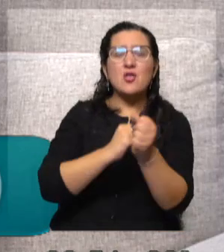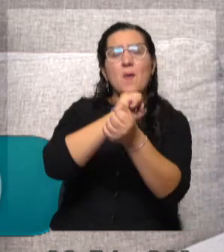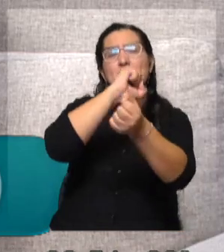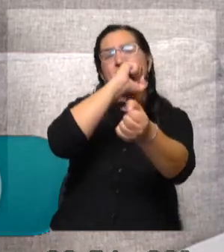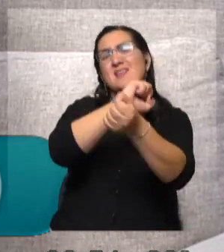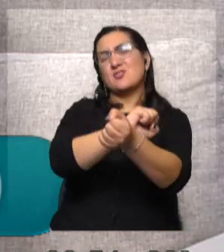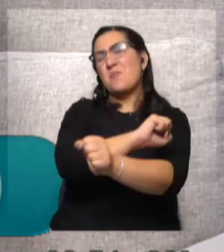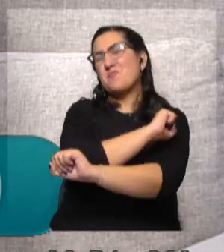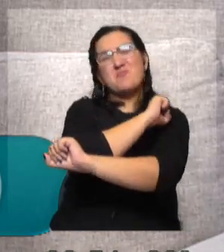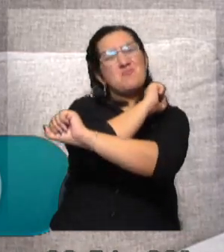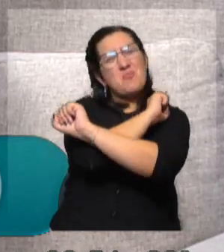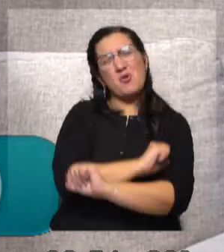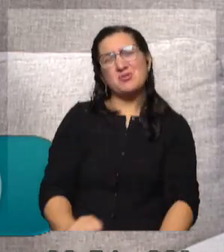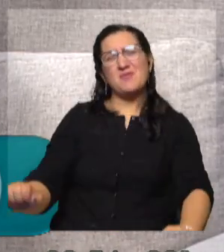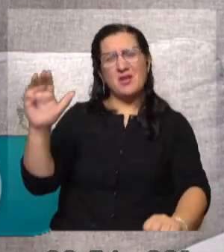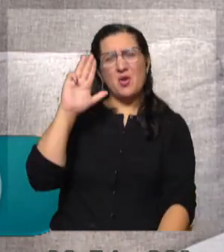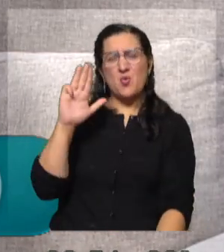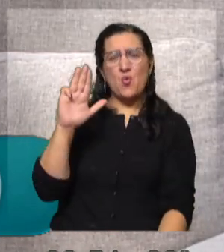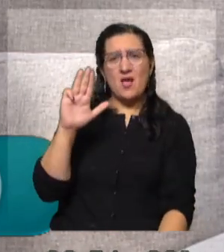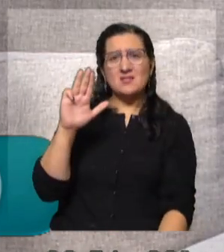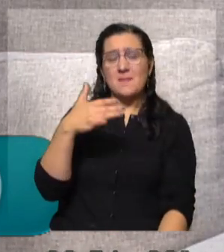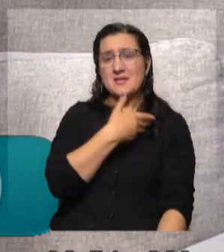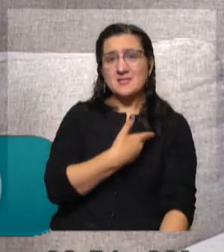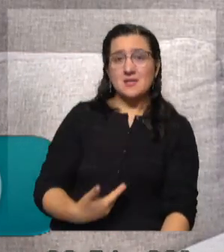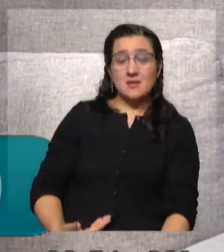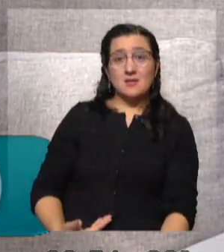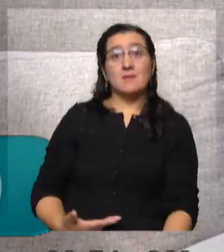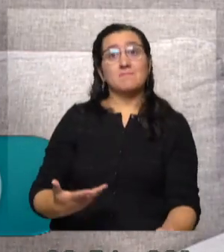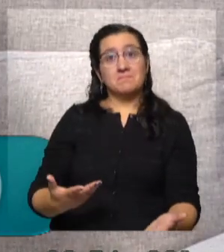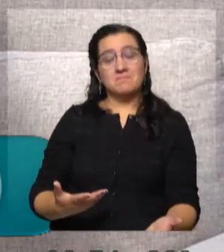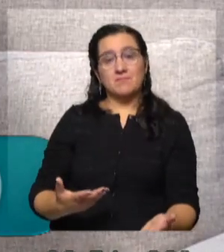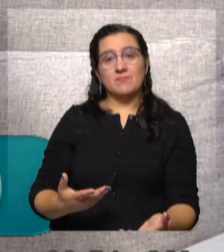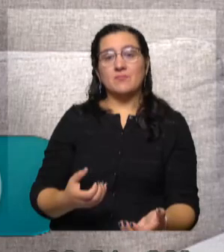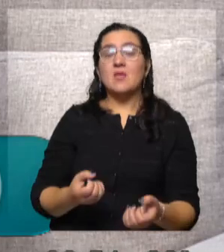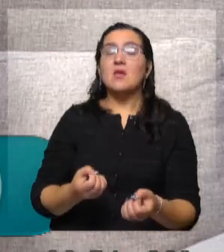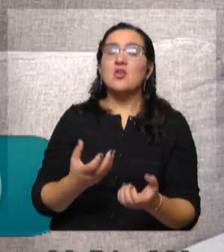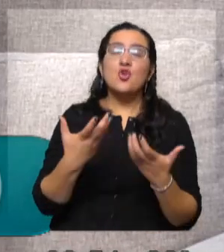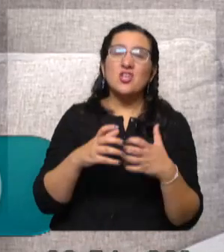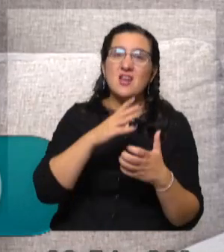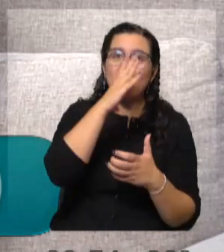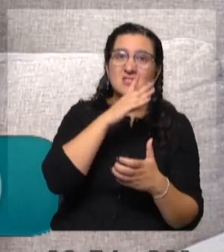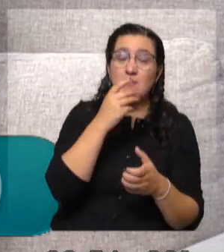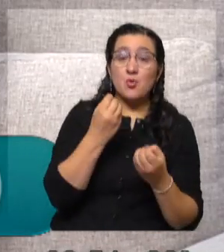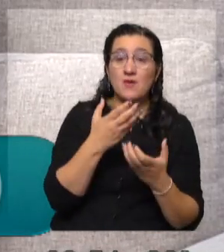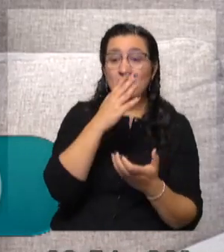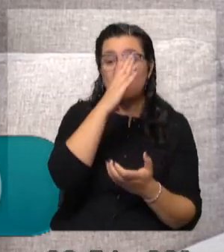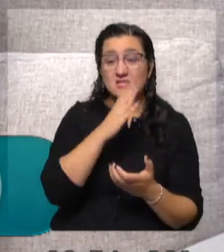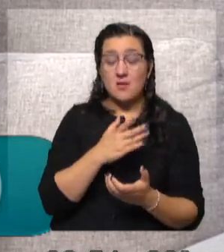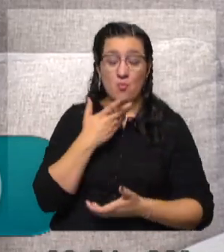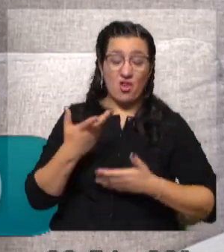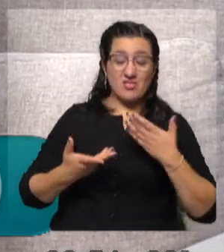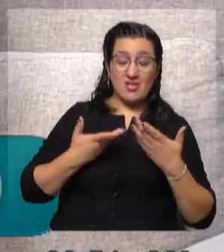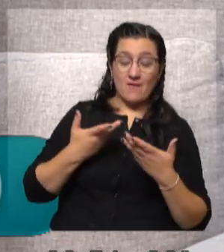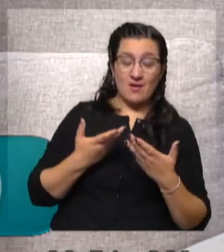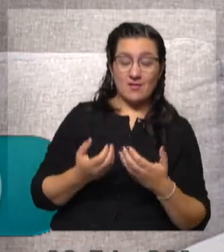entonces esa operación que también tuvo intereses externos porque Brasil molestaba y acá está la conexión de esto de la importancia del